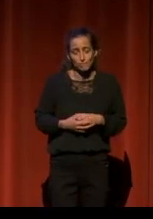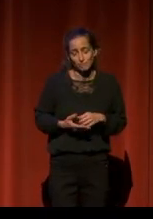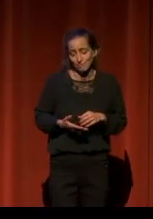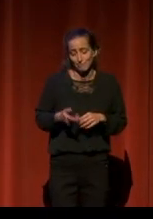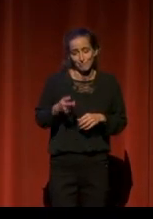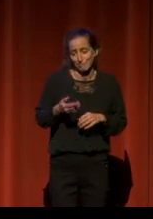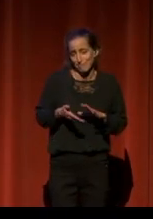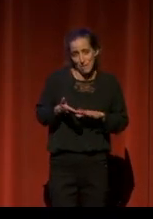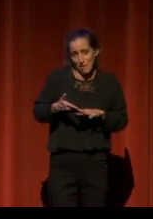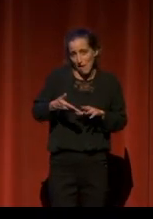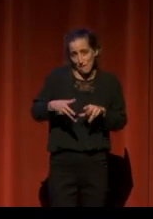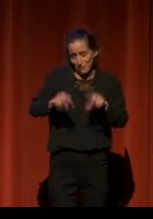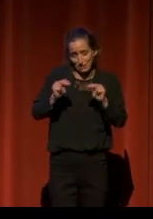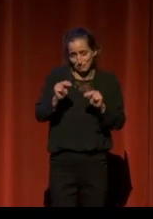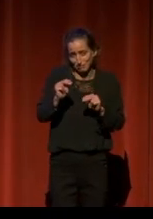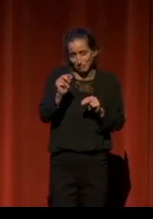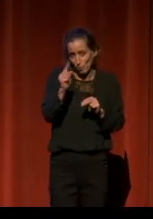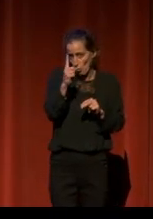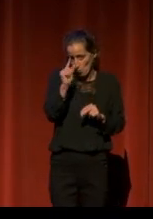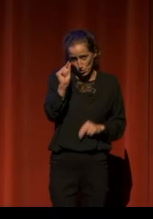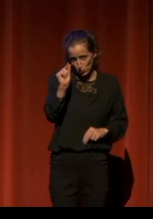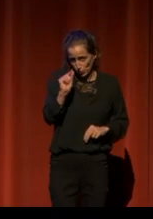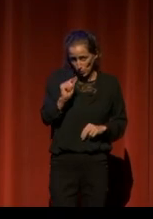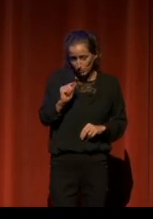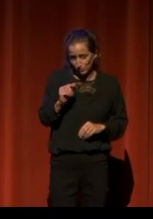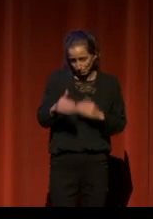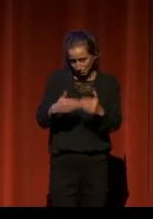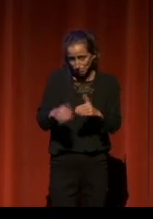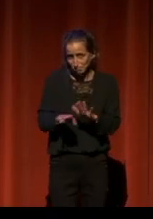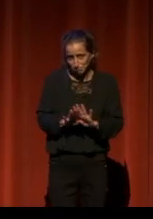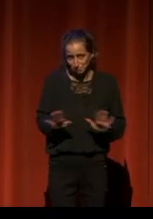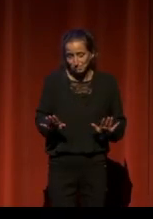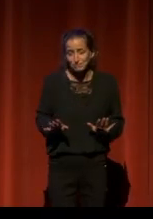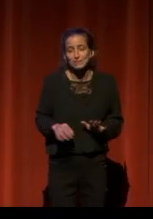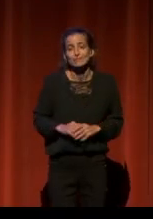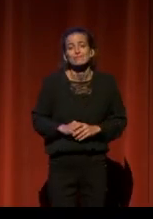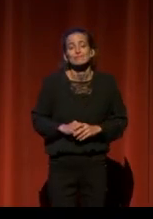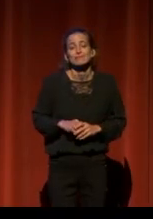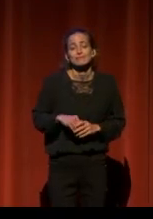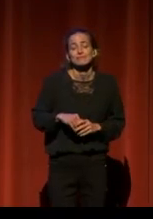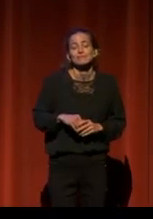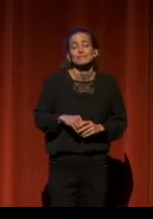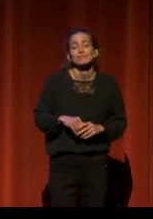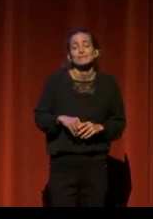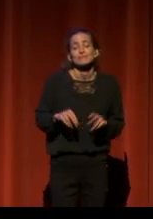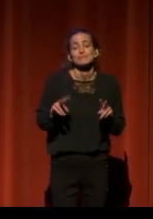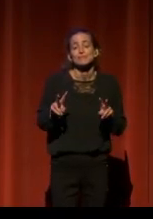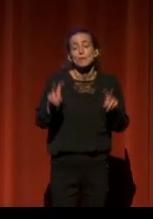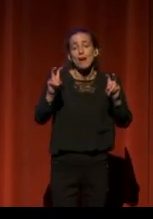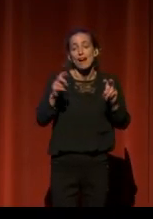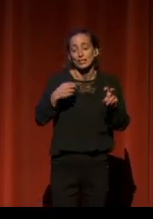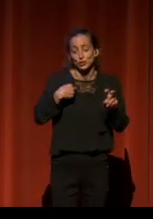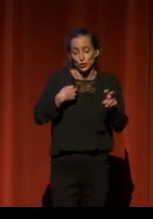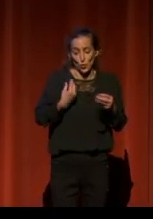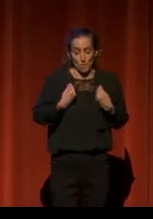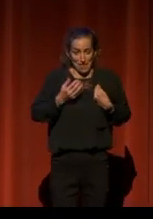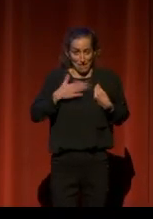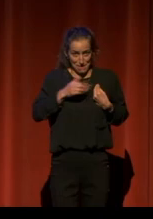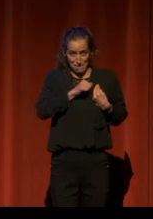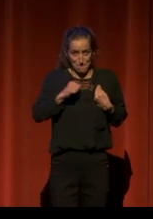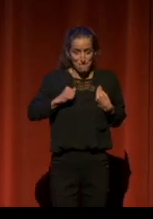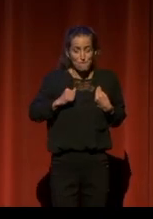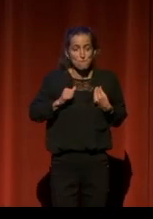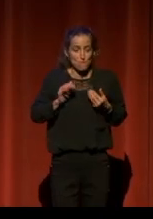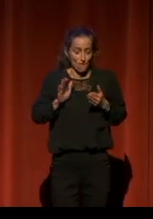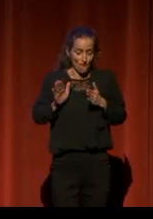último minuto e con estoy en esta nueva fase de de mi vida que os comparto después